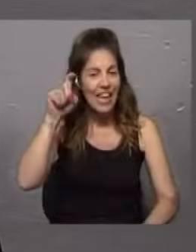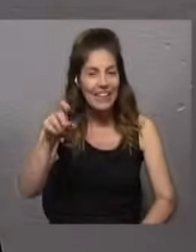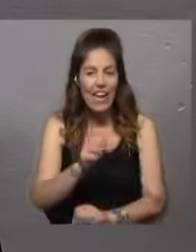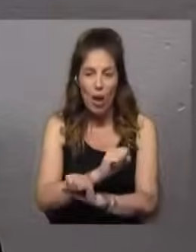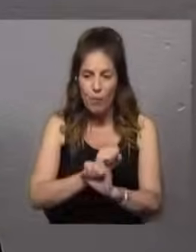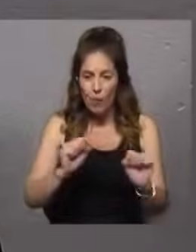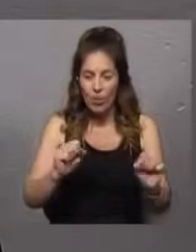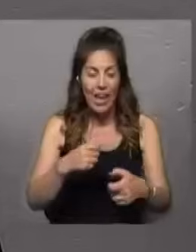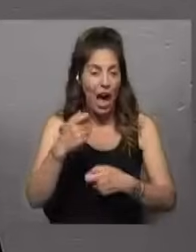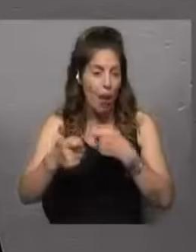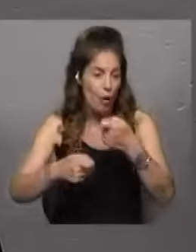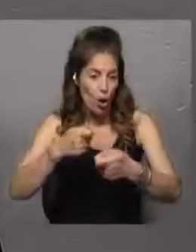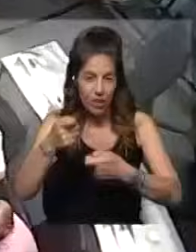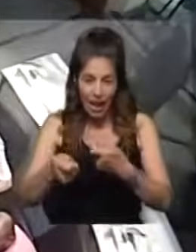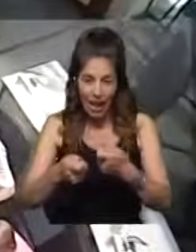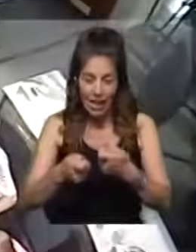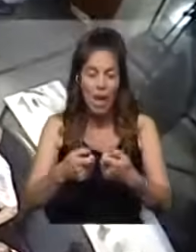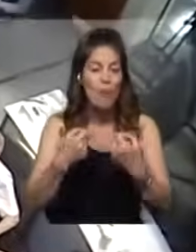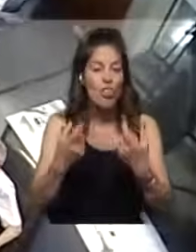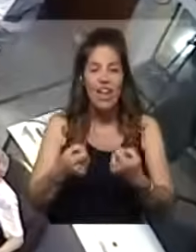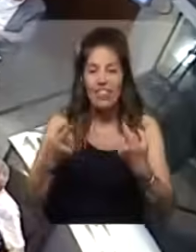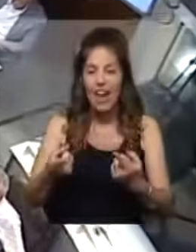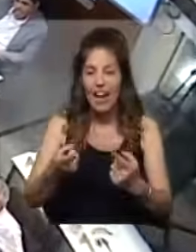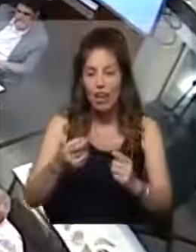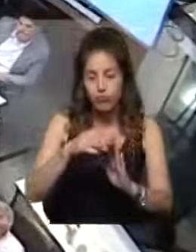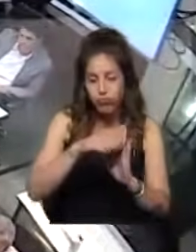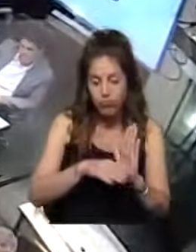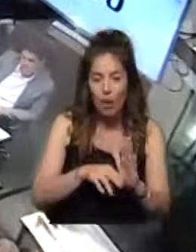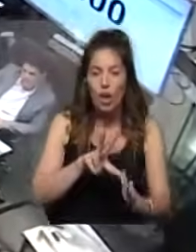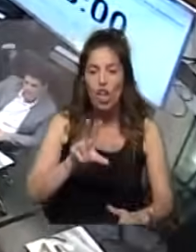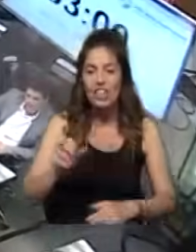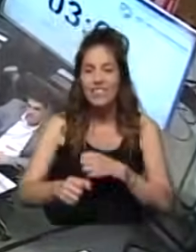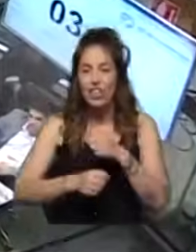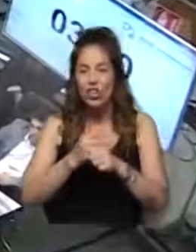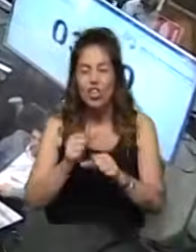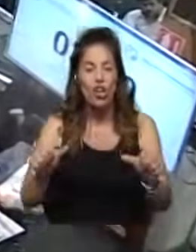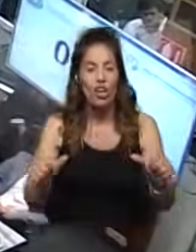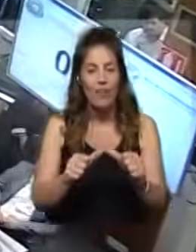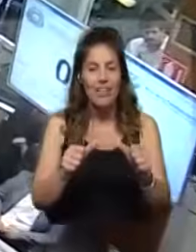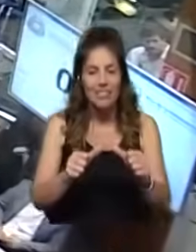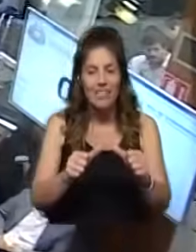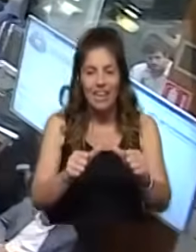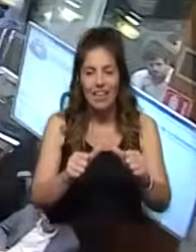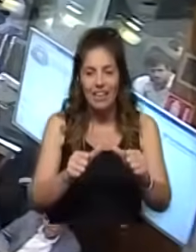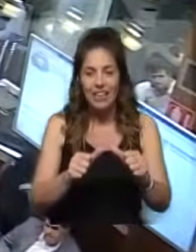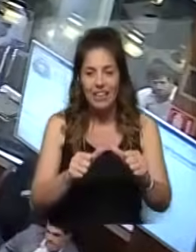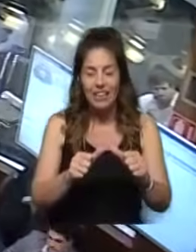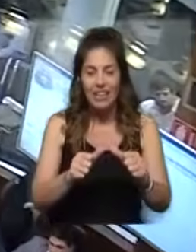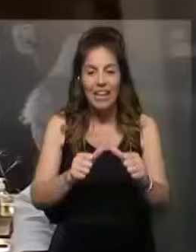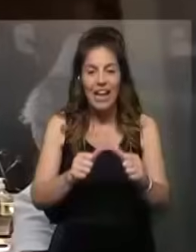poder aportar poder nutrir la agenda de 300 años que va a llevar adelante El Ejecutivo